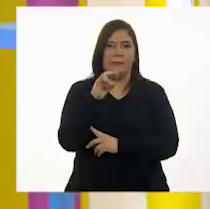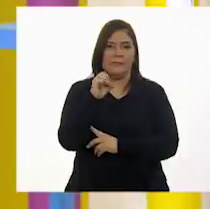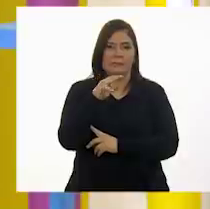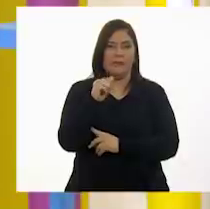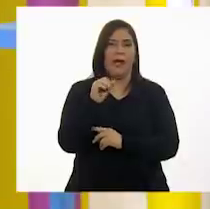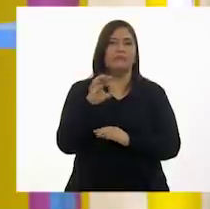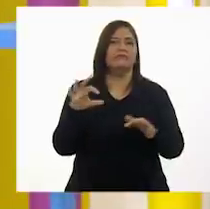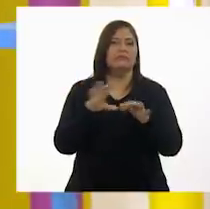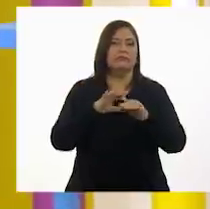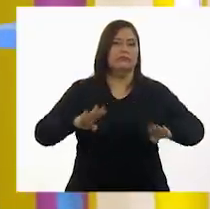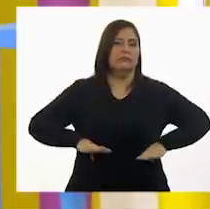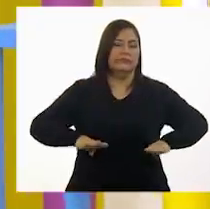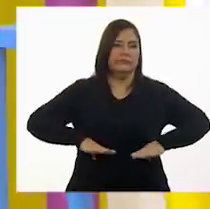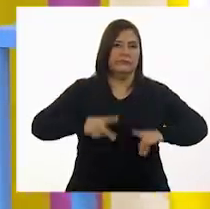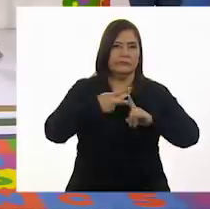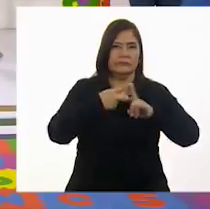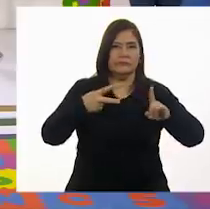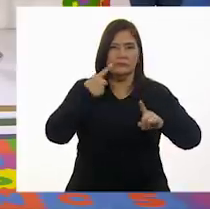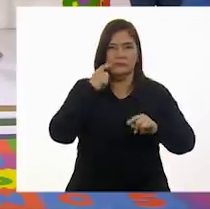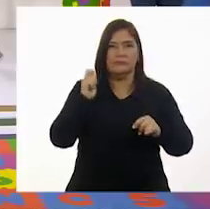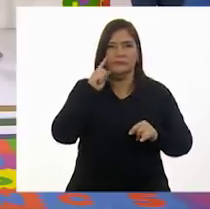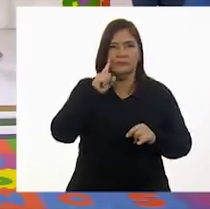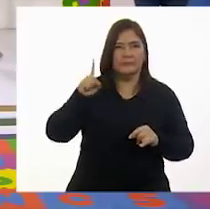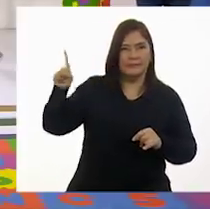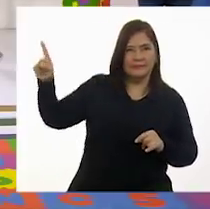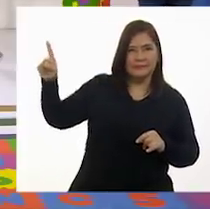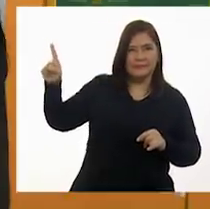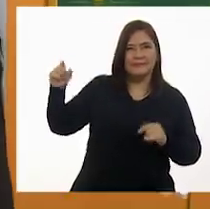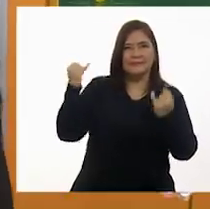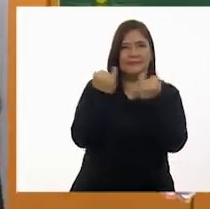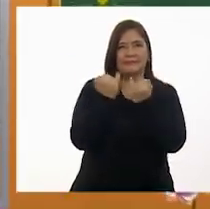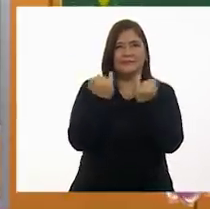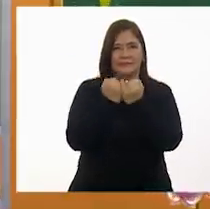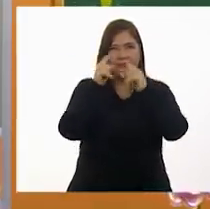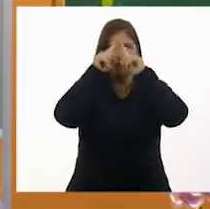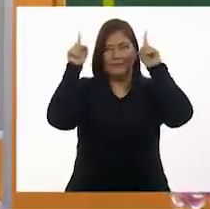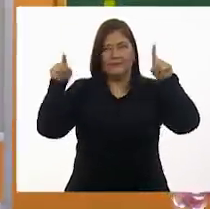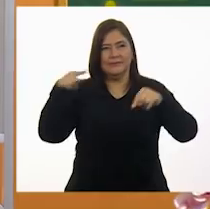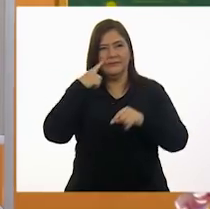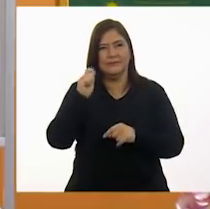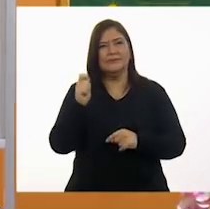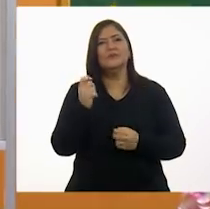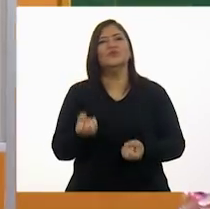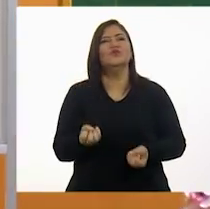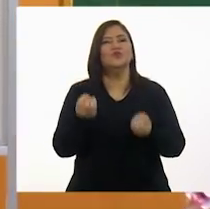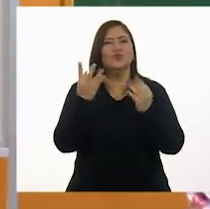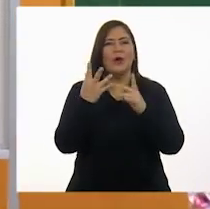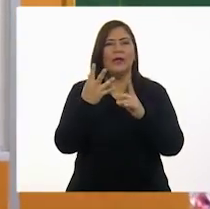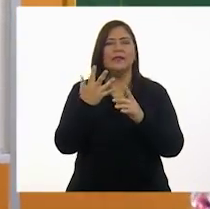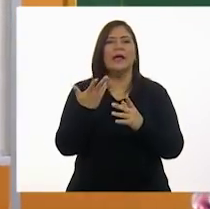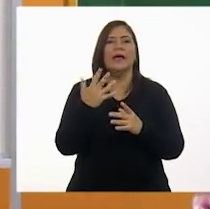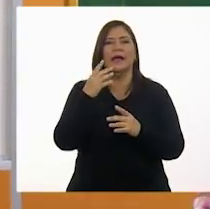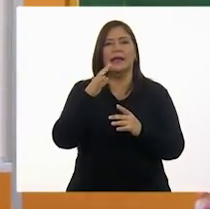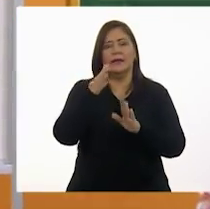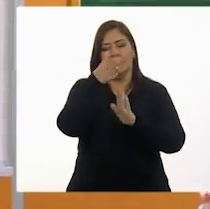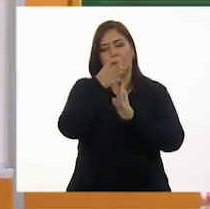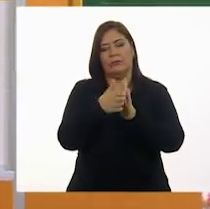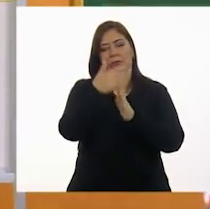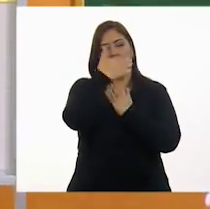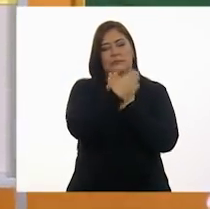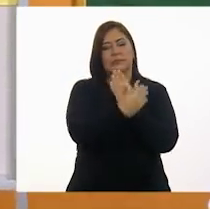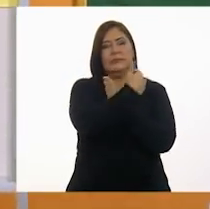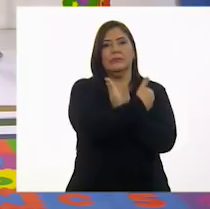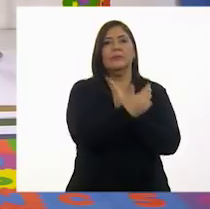como sí. El que vamos a aquí está. Poner en el pizarrón. Listo. Ahora vamos a poner sus caras. ¿Cuántas caras son? ¿Cuántas caras tiene?